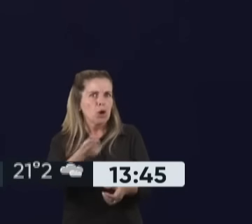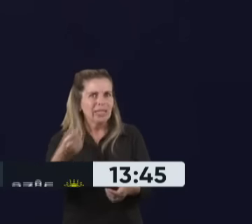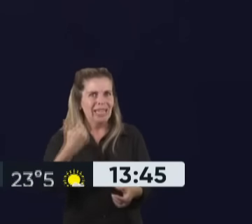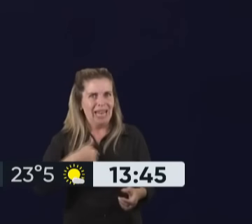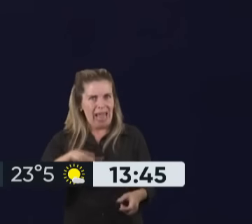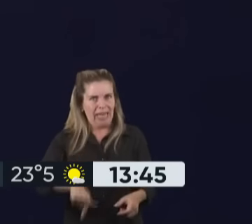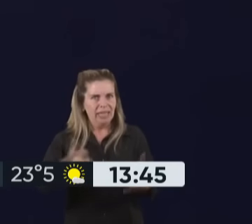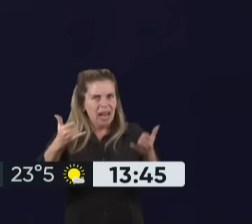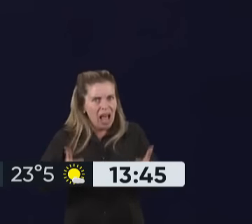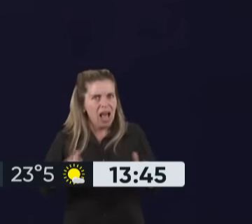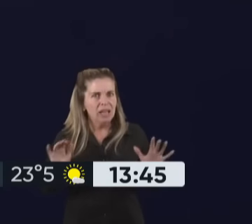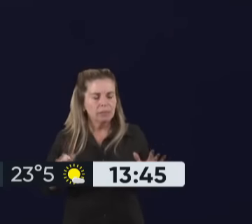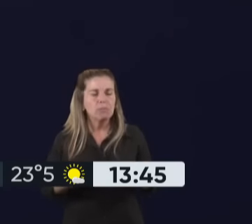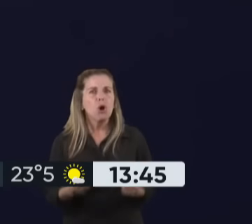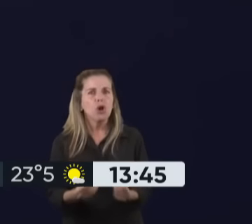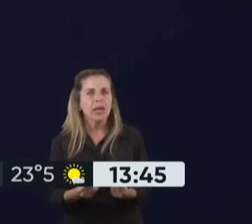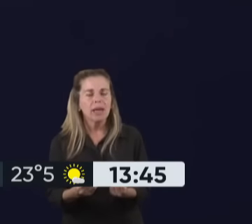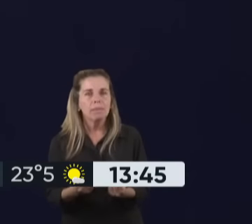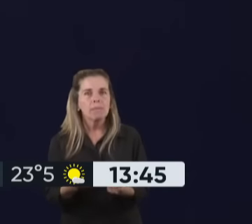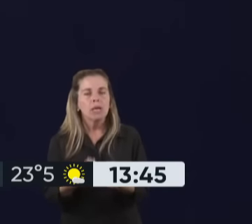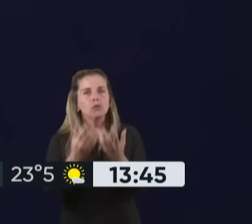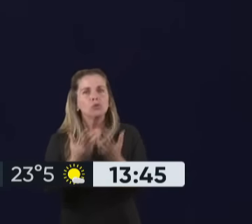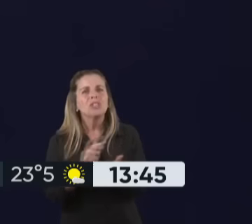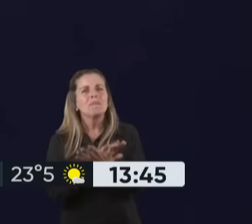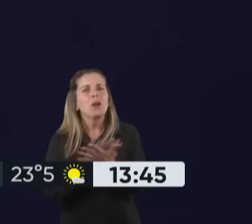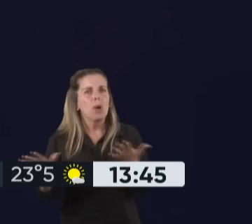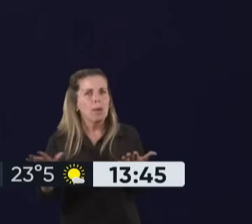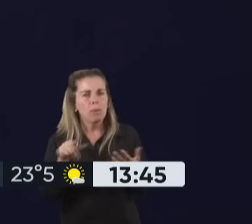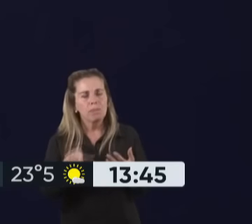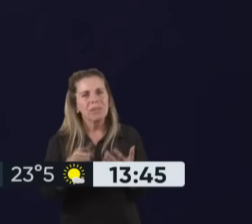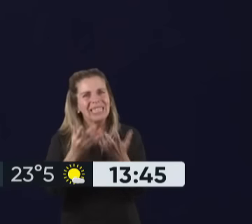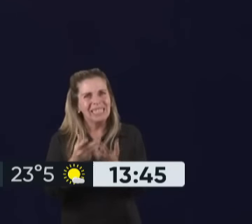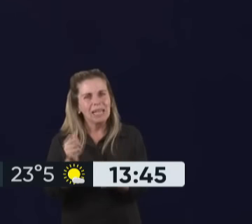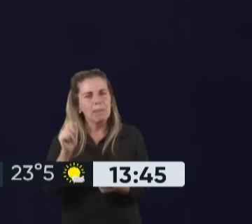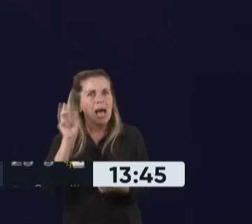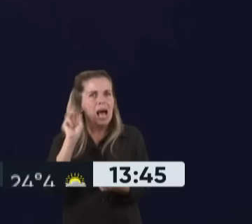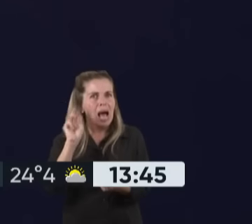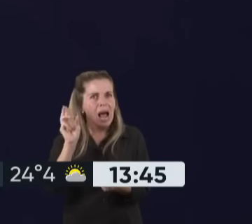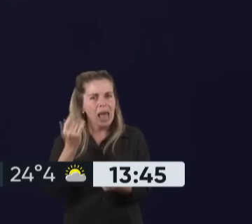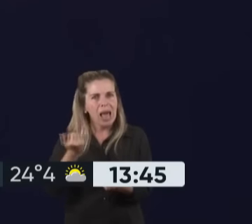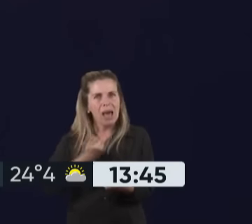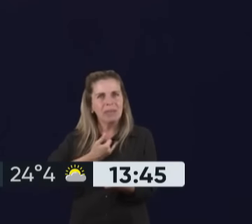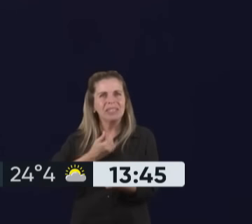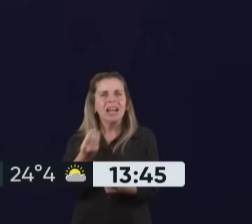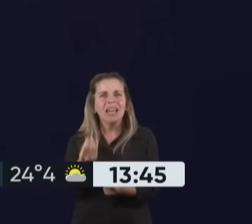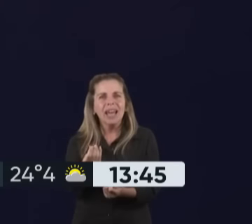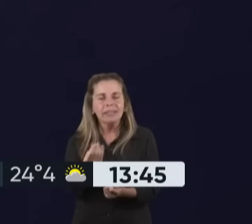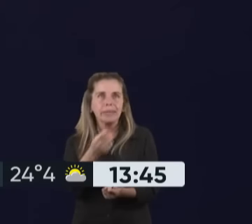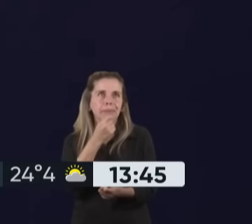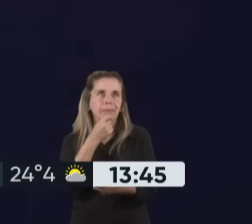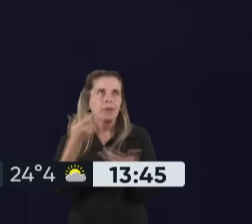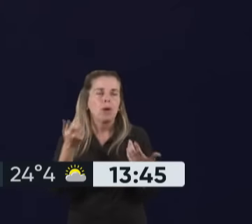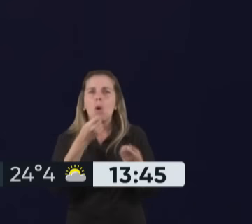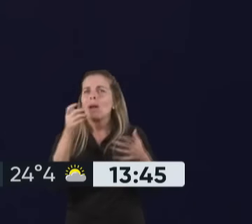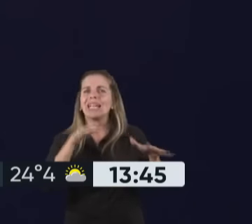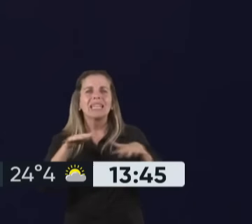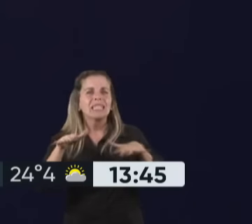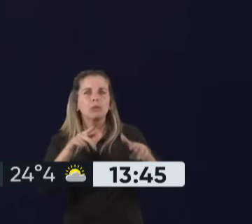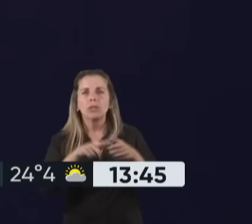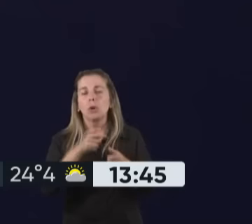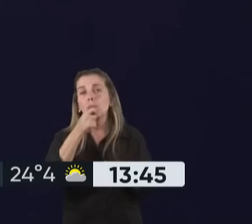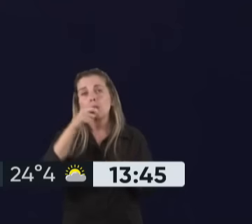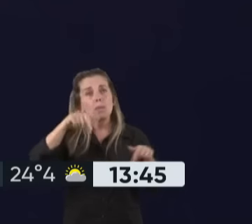tenerlo. ¿Por qué? Porque lo que hace el sistema Alertar es que en cualquier catástrofe, hoy